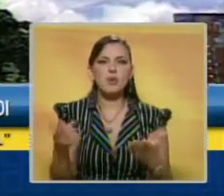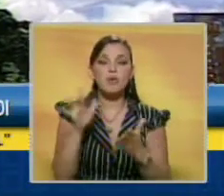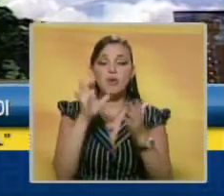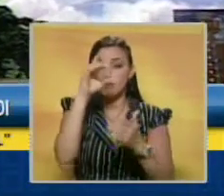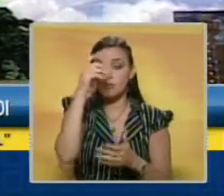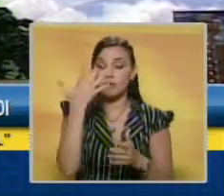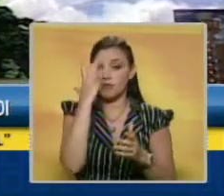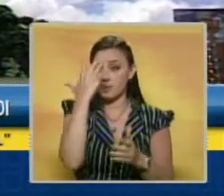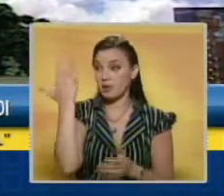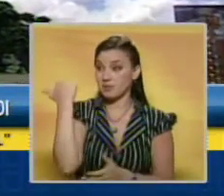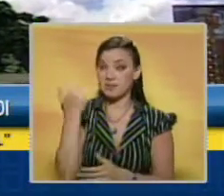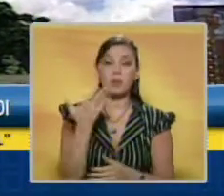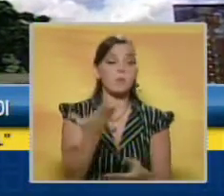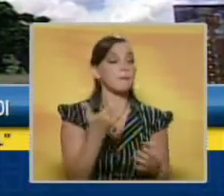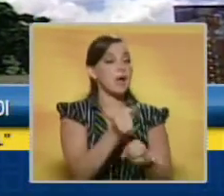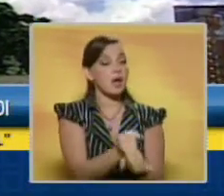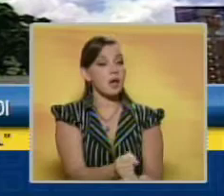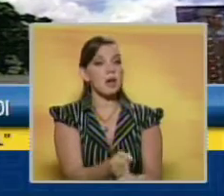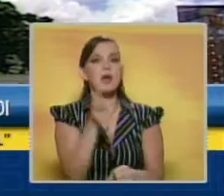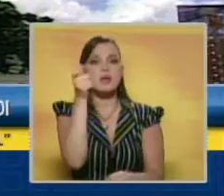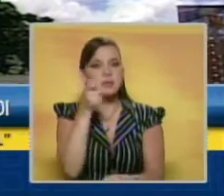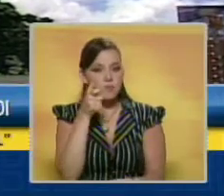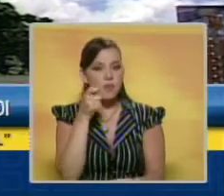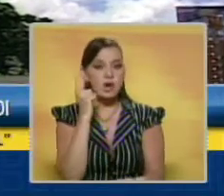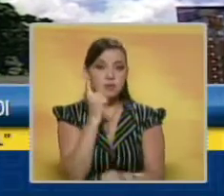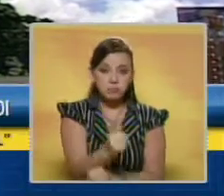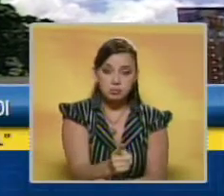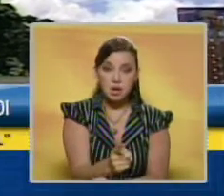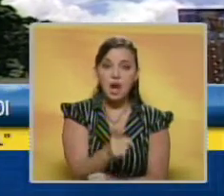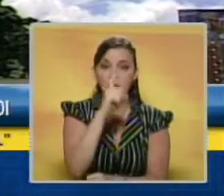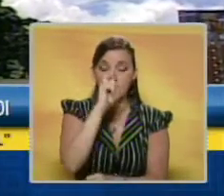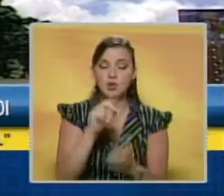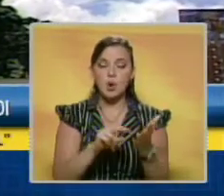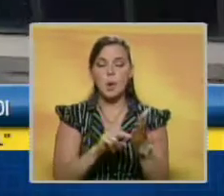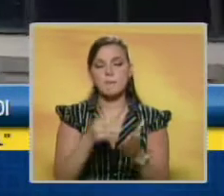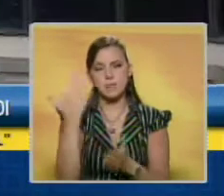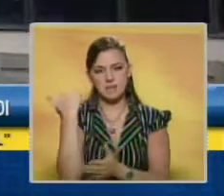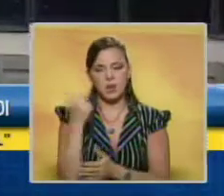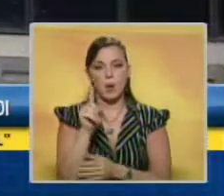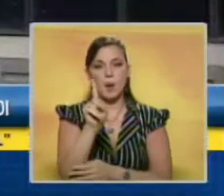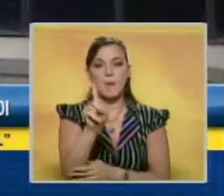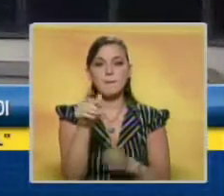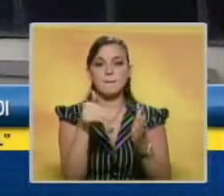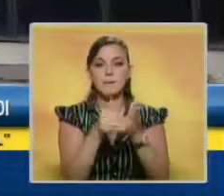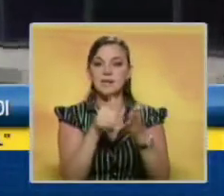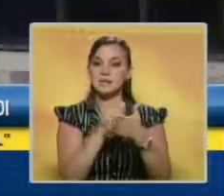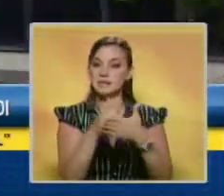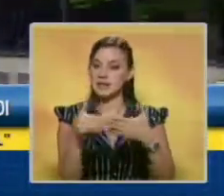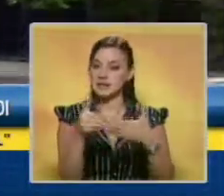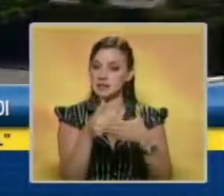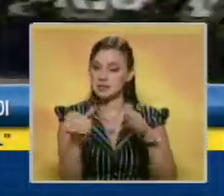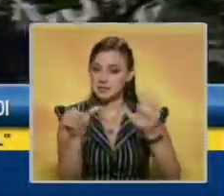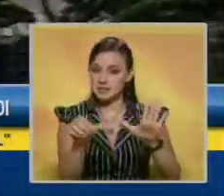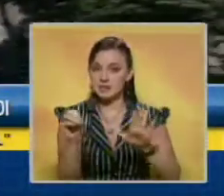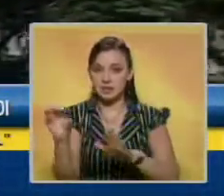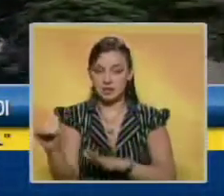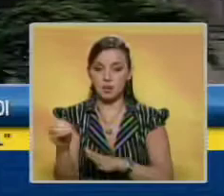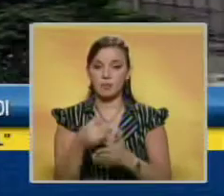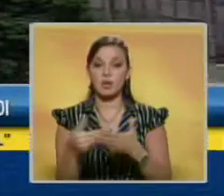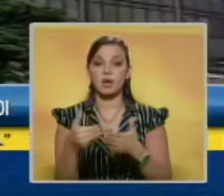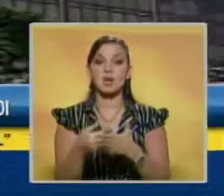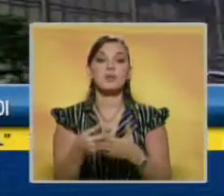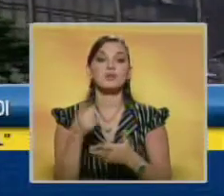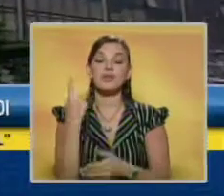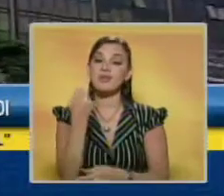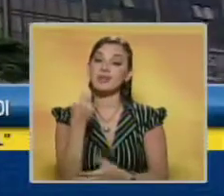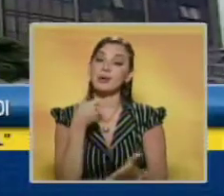pasado y que busca anular su sentencia de mediados del año pasado que cifró en $1.600 millones la compensación a